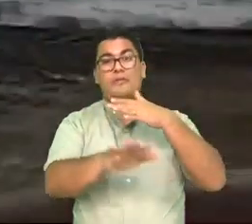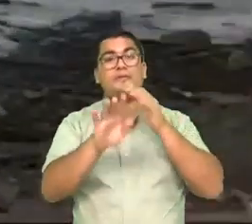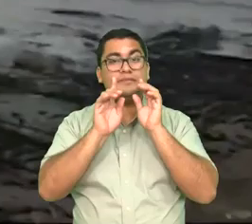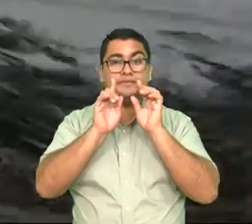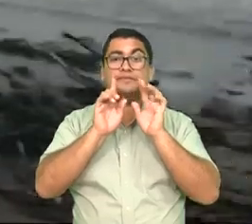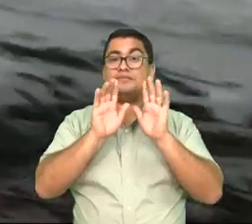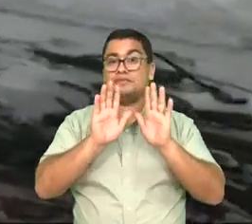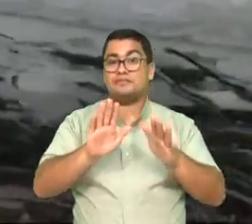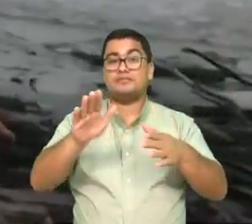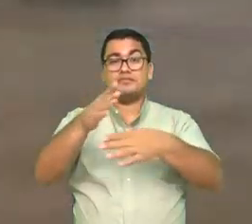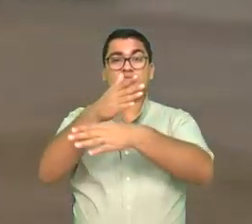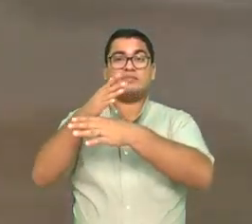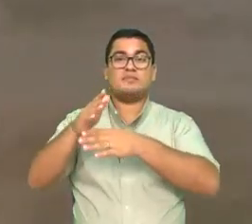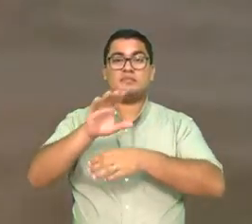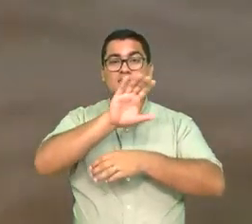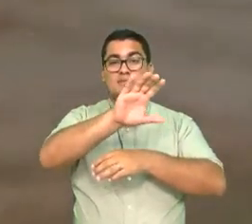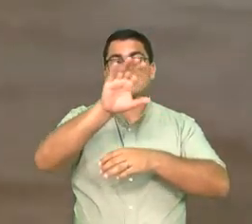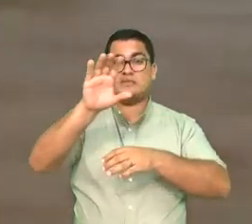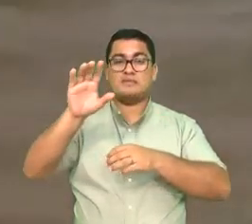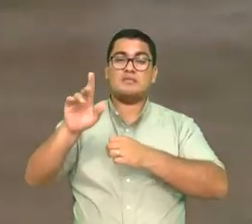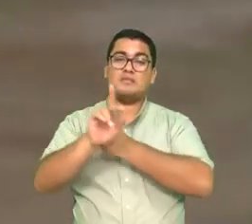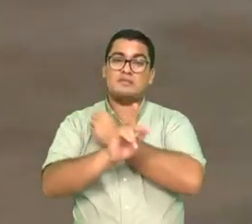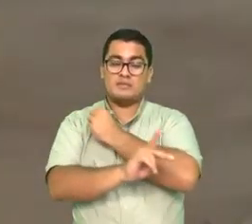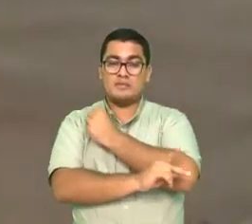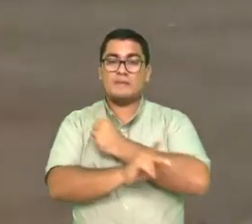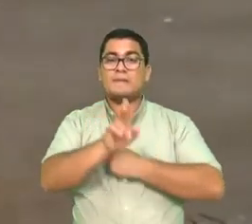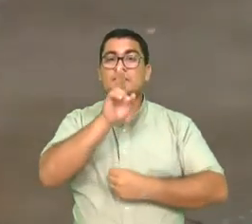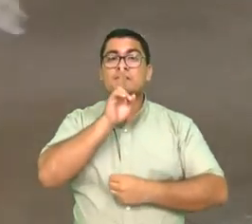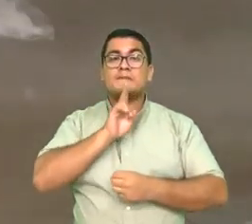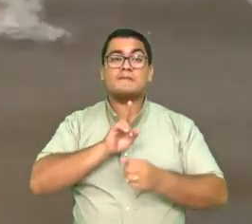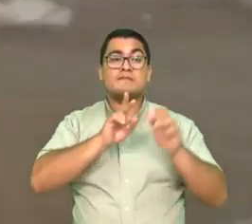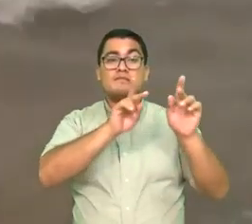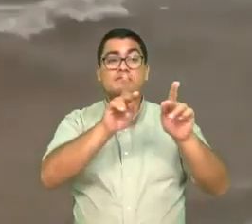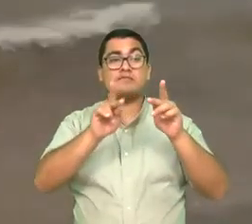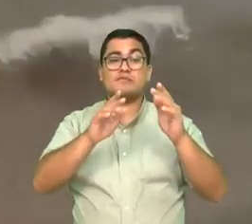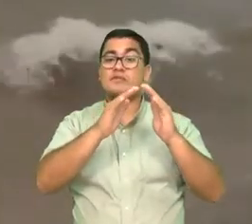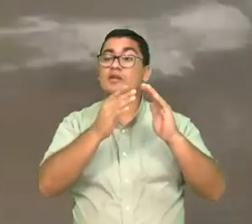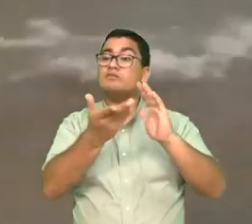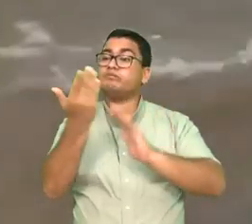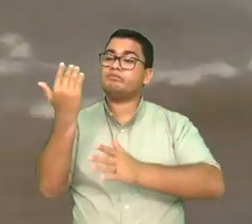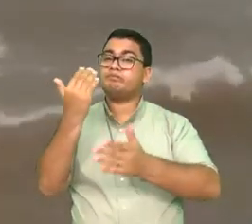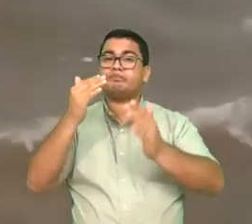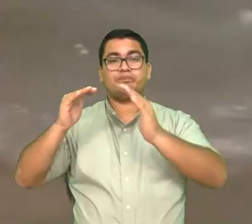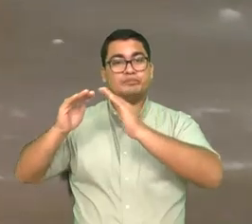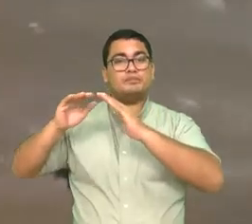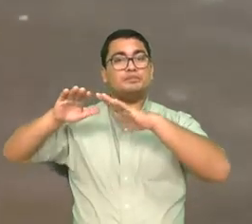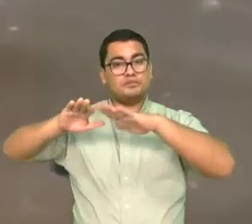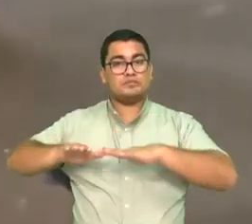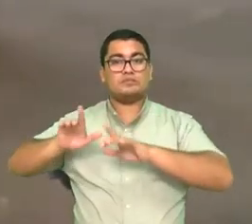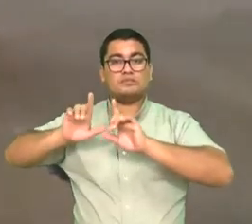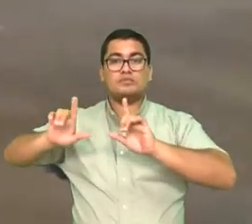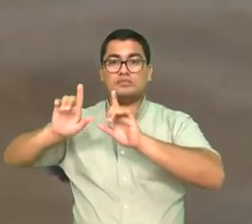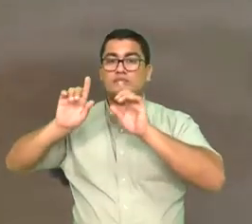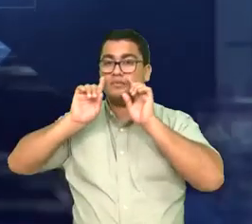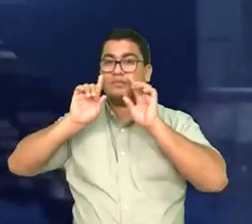para distintas zonas del país, por lo que pidió realizar evacuaciones de inmediato en aquellos lugares de alto